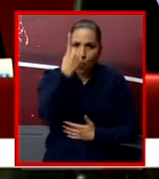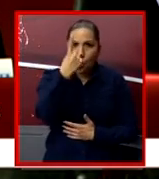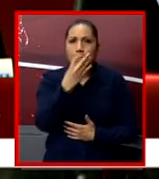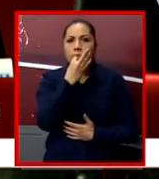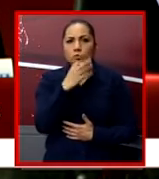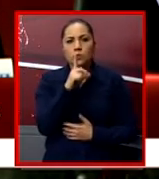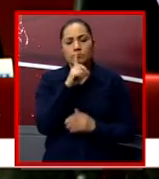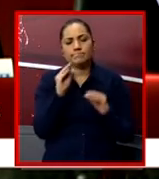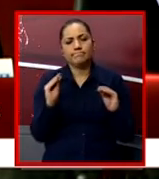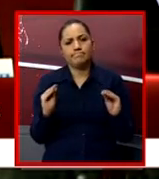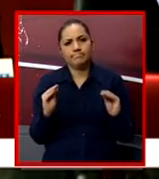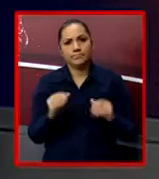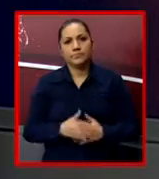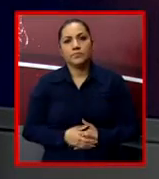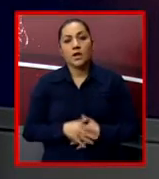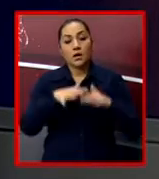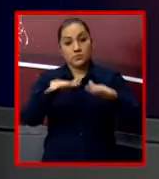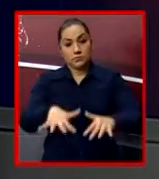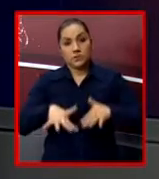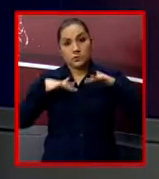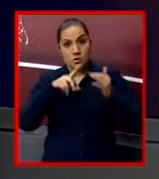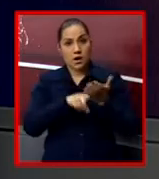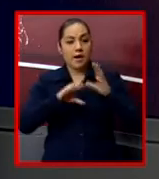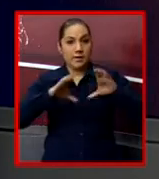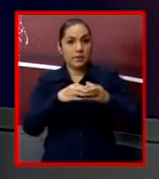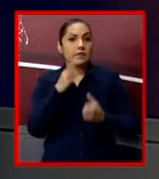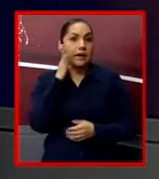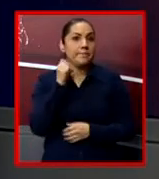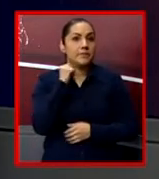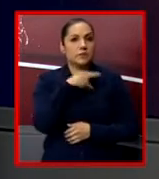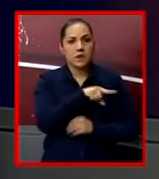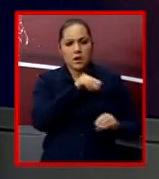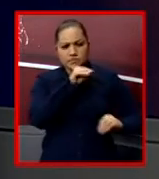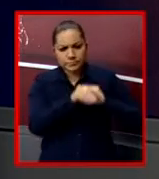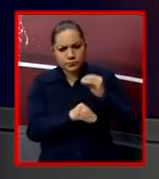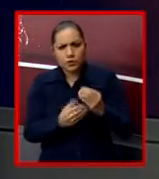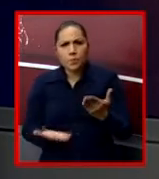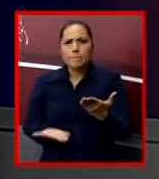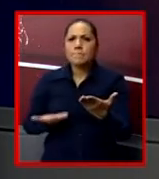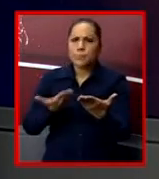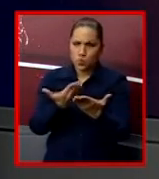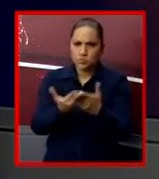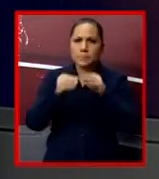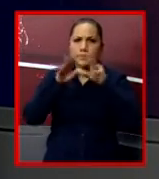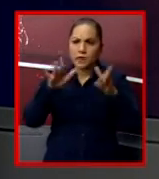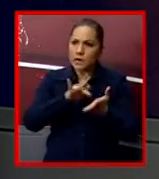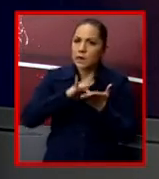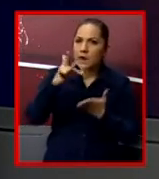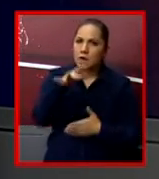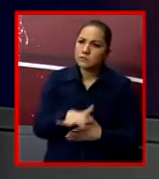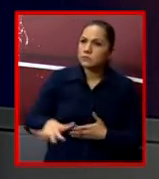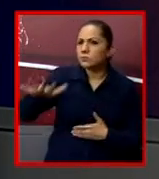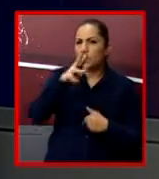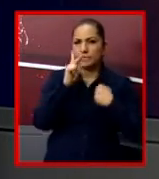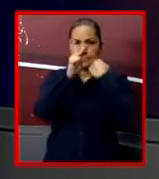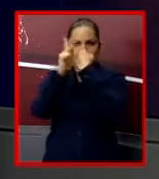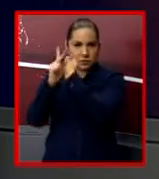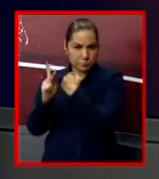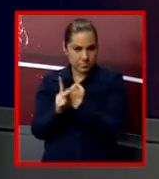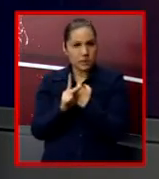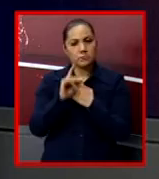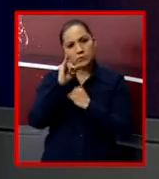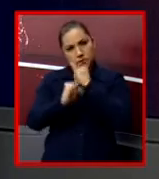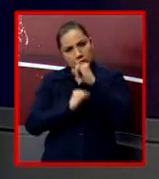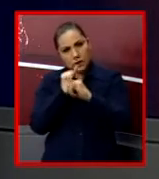silencio. En la sesión del Senado de la República se presentó un pronunciamiento de agradecimiento a la comunidad internacional, a diversos